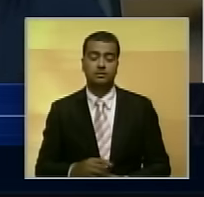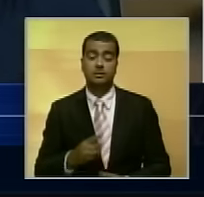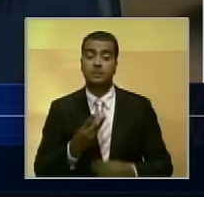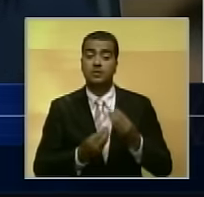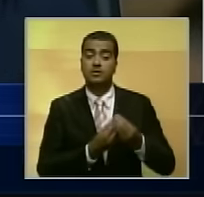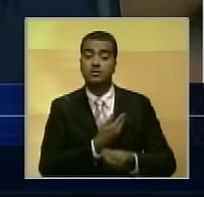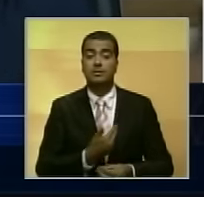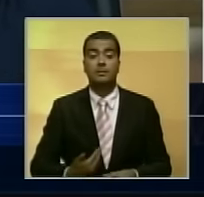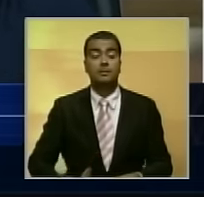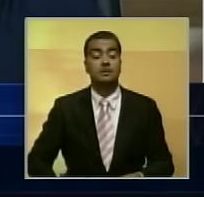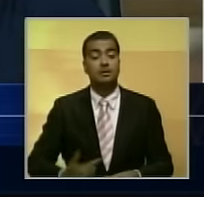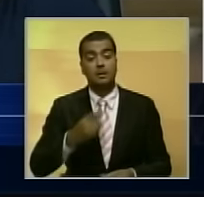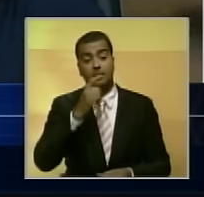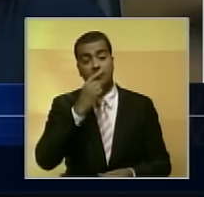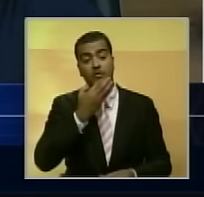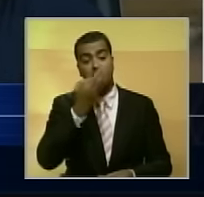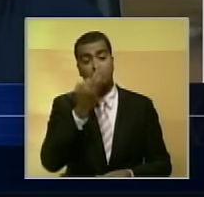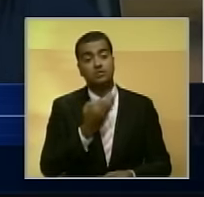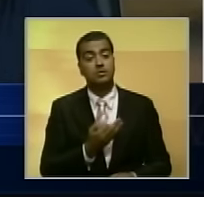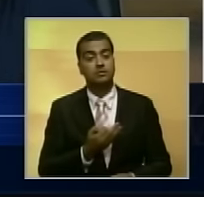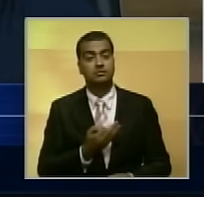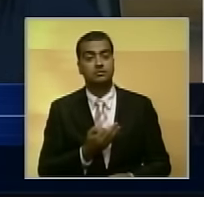hizo el presidente Maduro fue reconocer